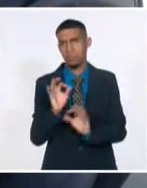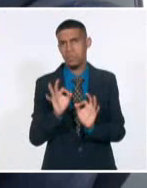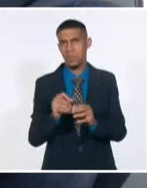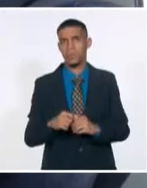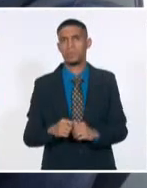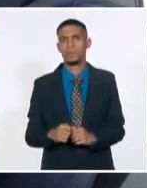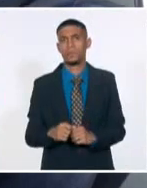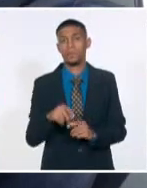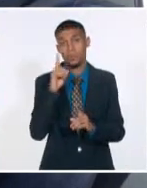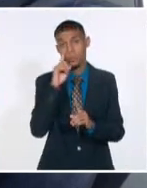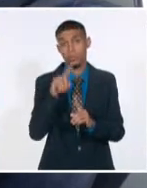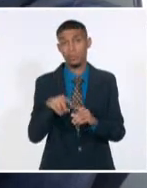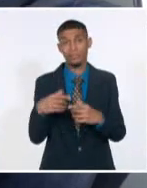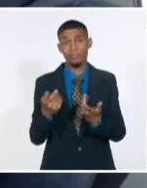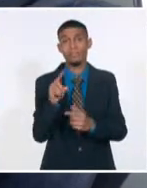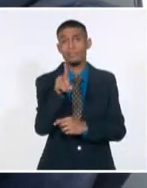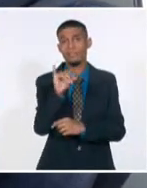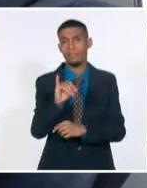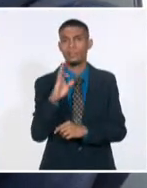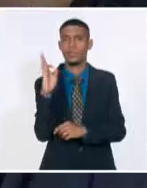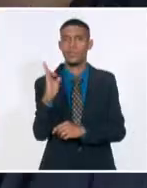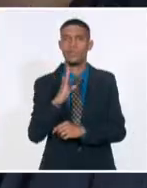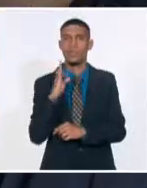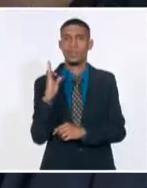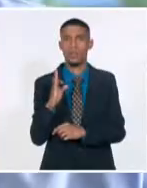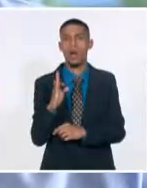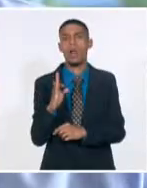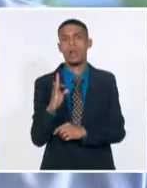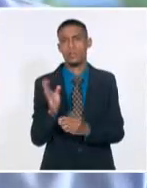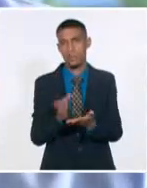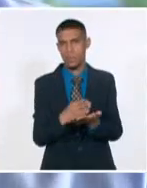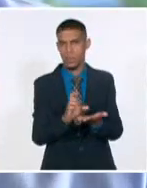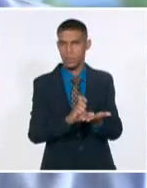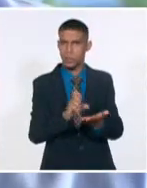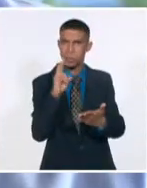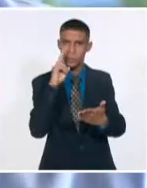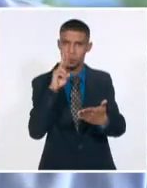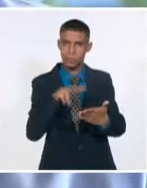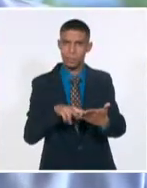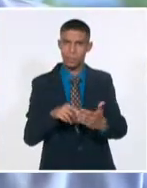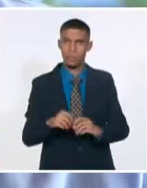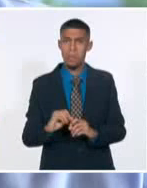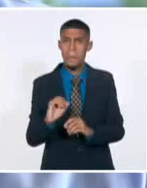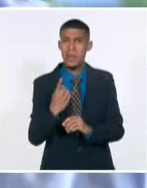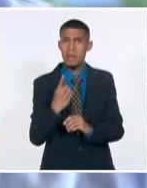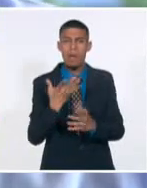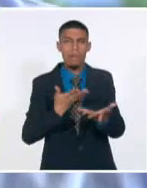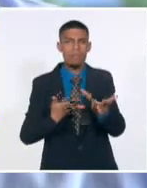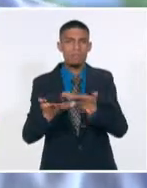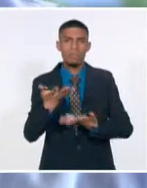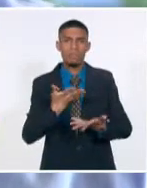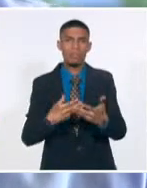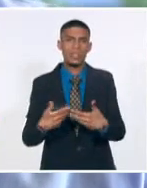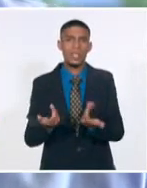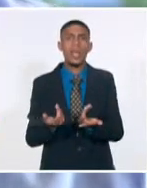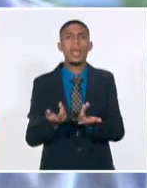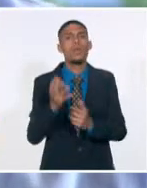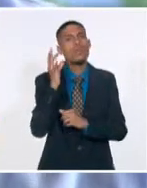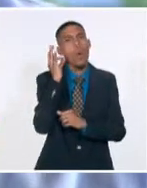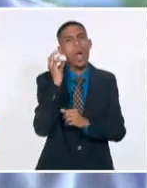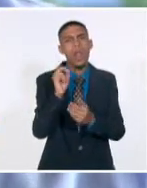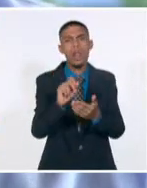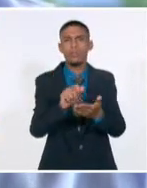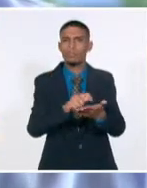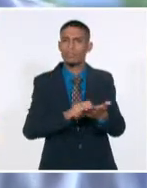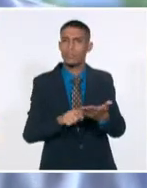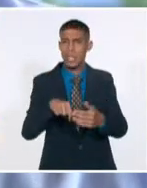del 16 Festival Universitario del Libro y la Literatura. Primero se hablará algo sobre Fina García Marruz, escritora que este año cumple